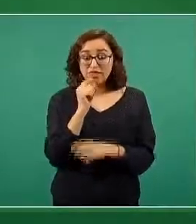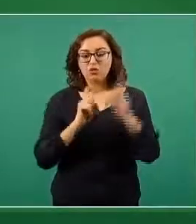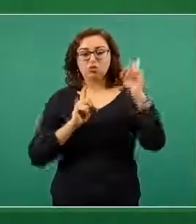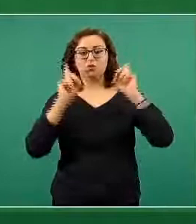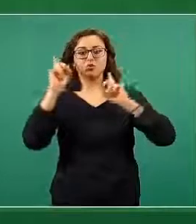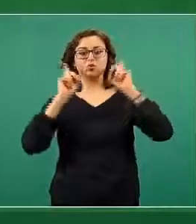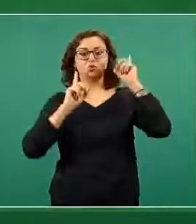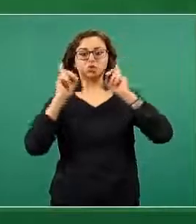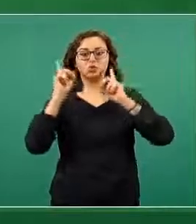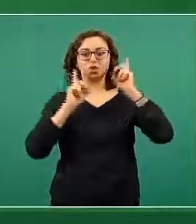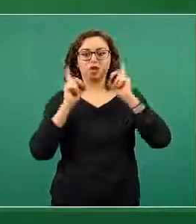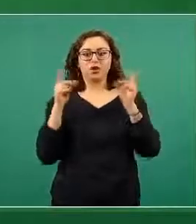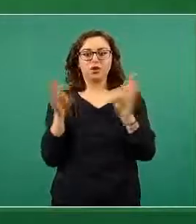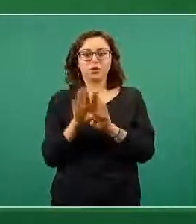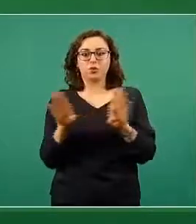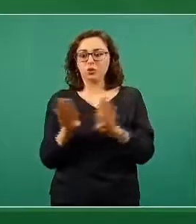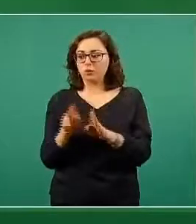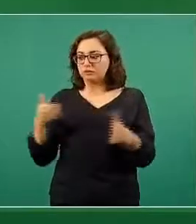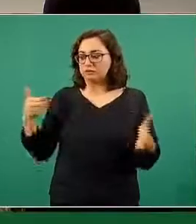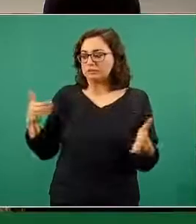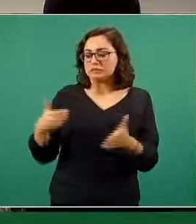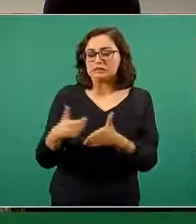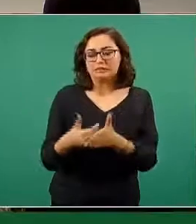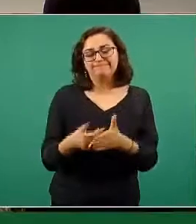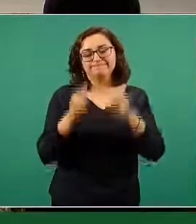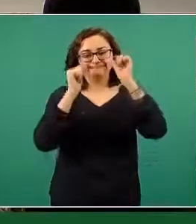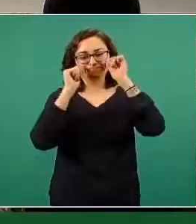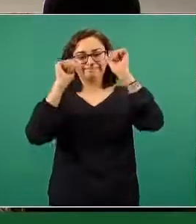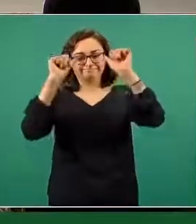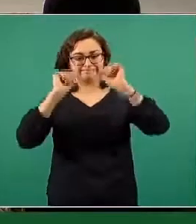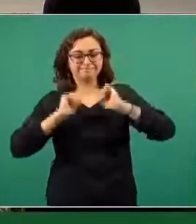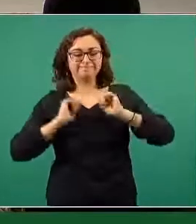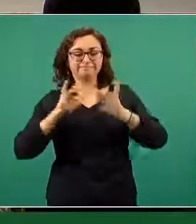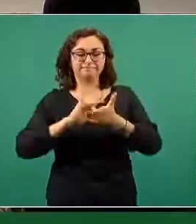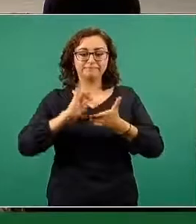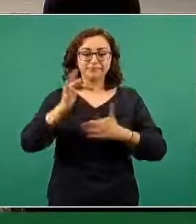en un lapso tan corto. Le agradezco mucho su atención.